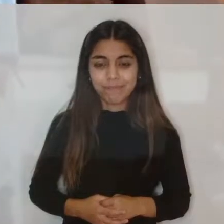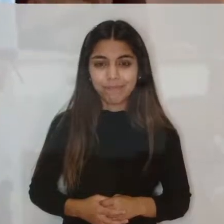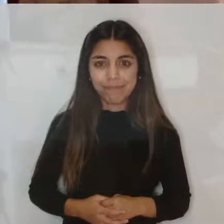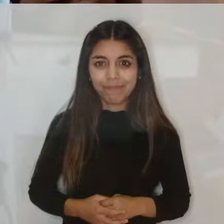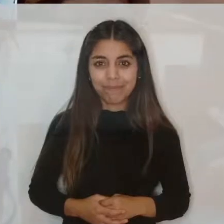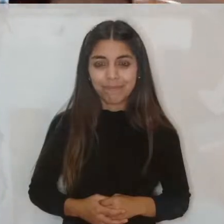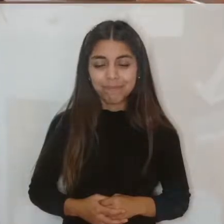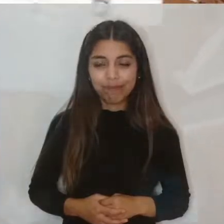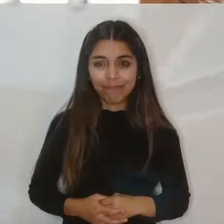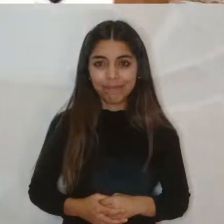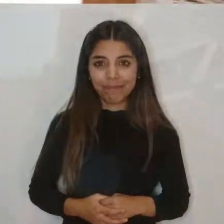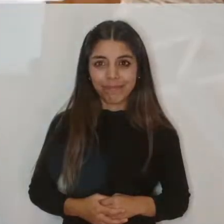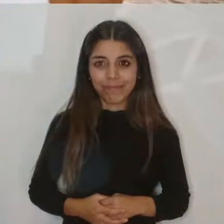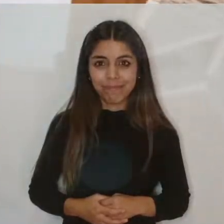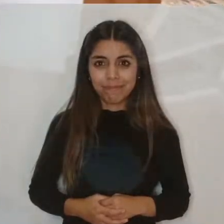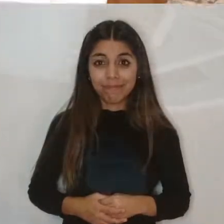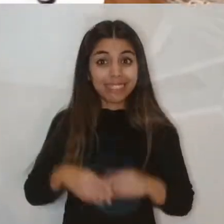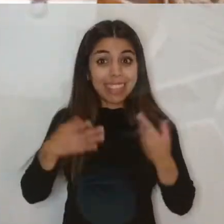Ahí estamos